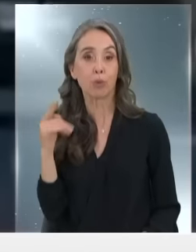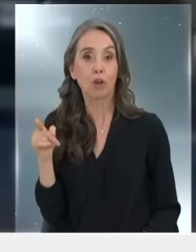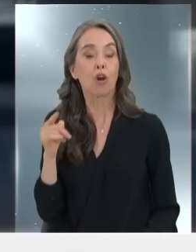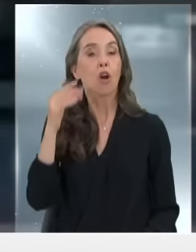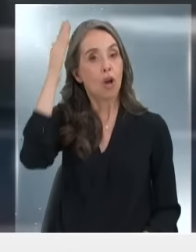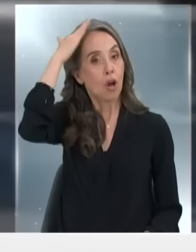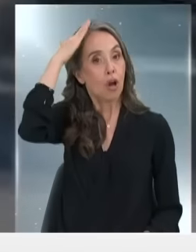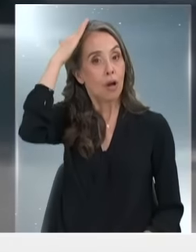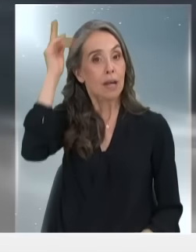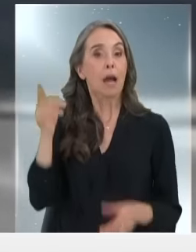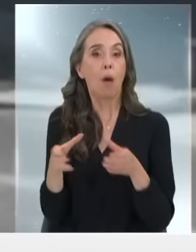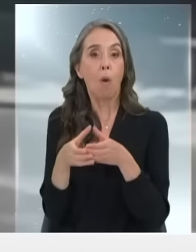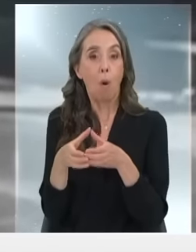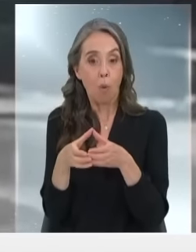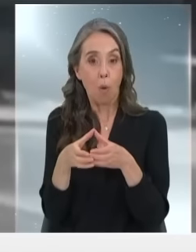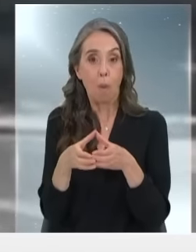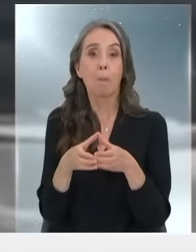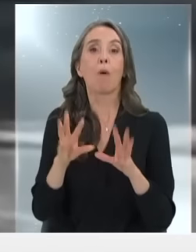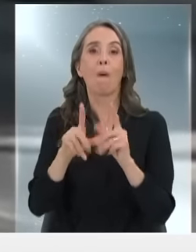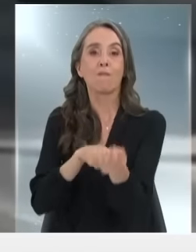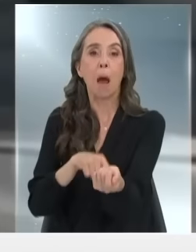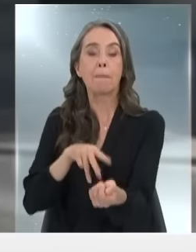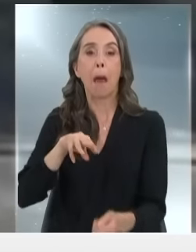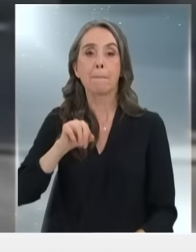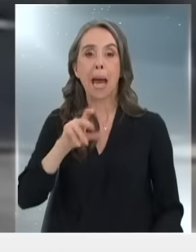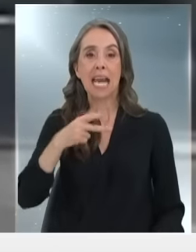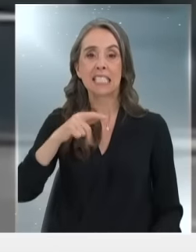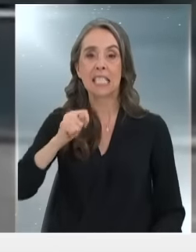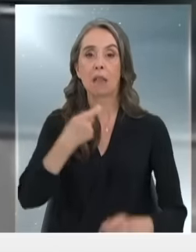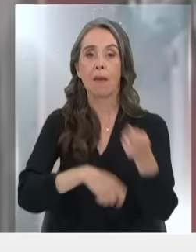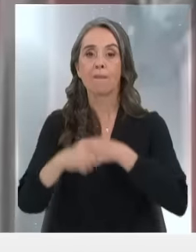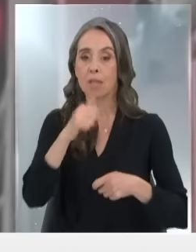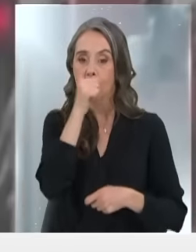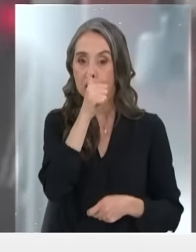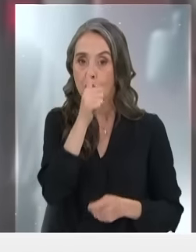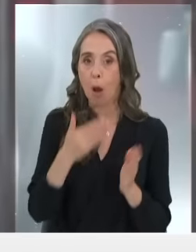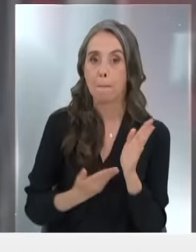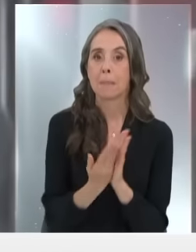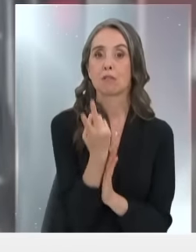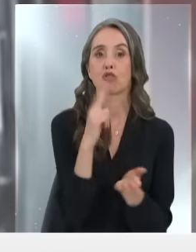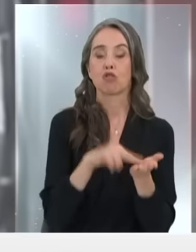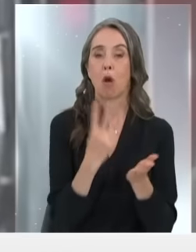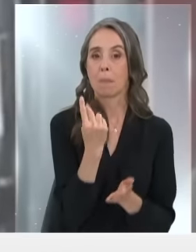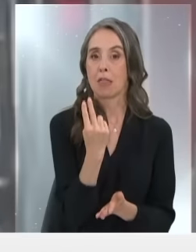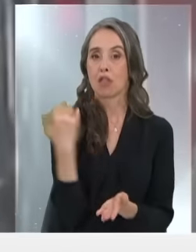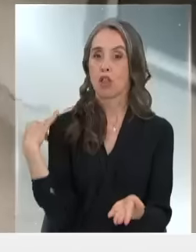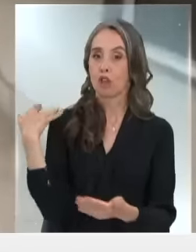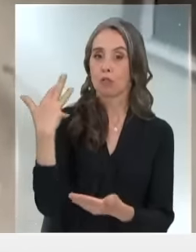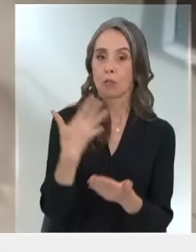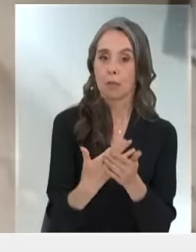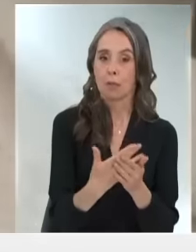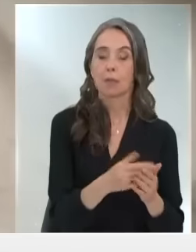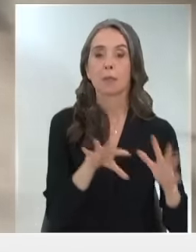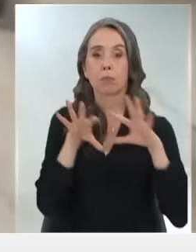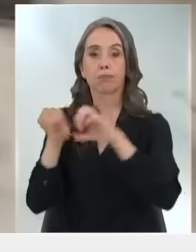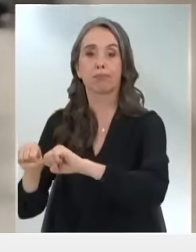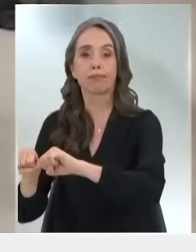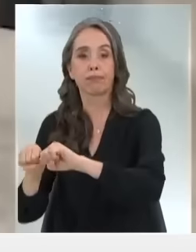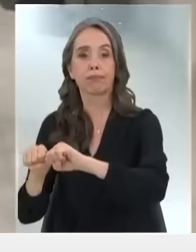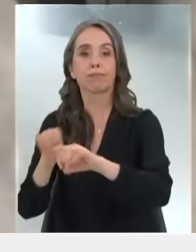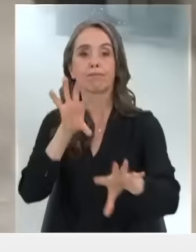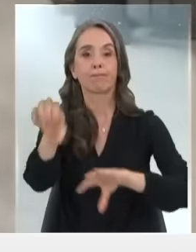Cabecilla del clan de los Marchand, organización dedicada al narcotráfico desde el año 2012, que fue desbaratada en